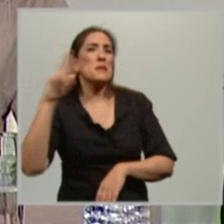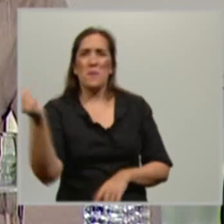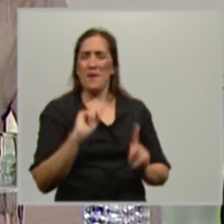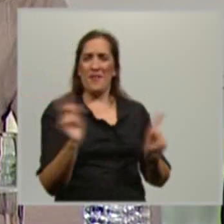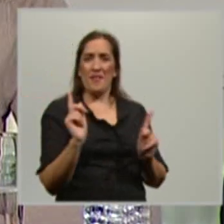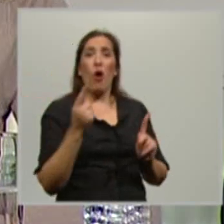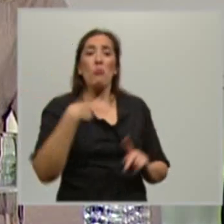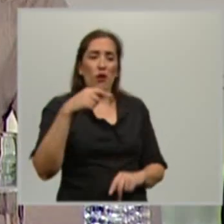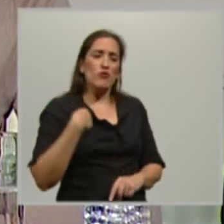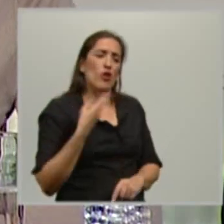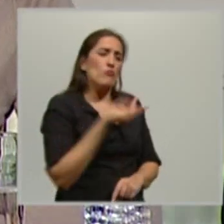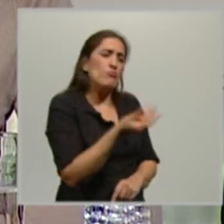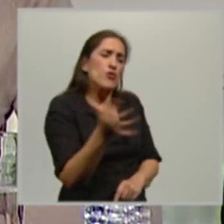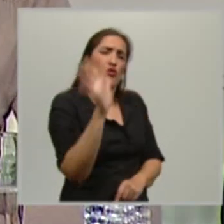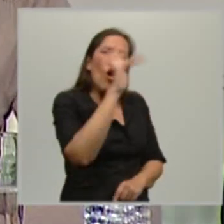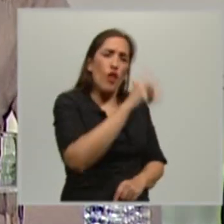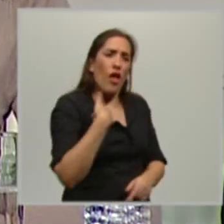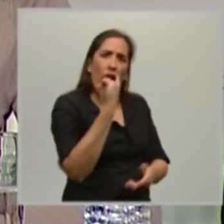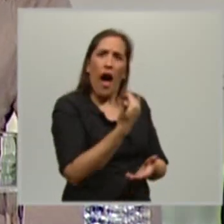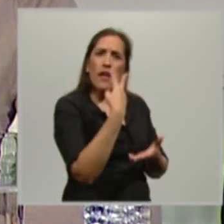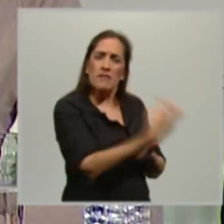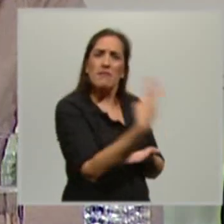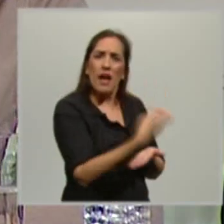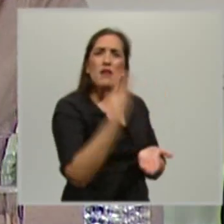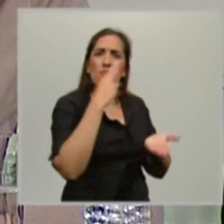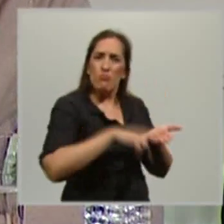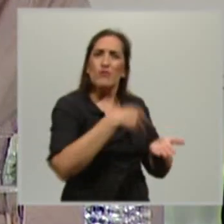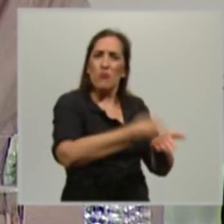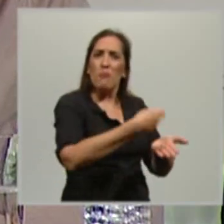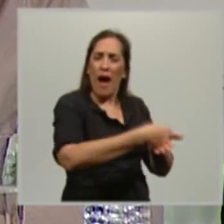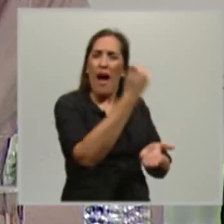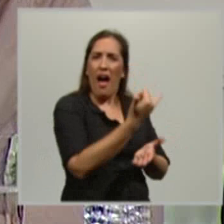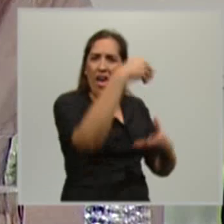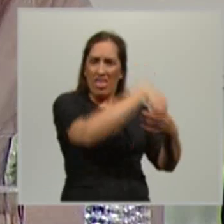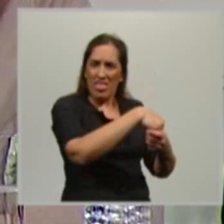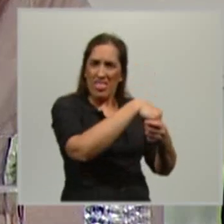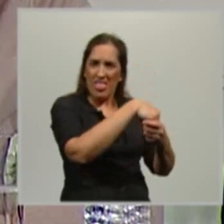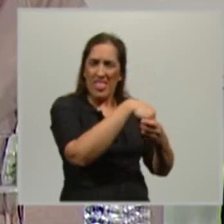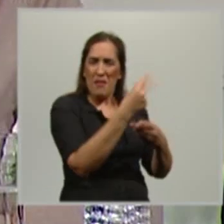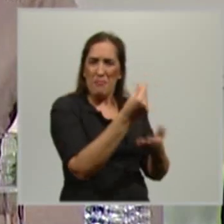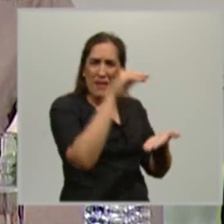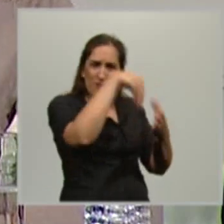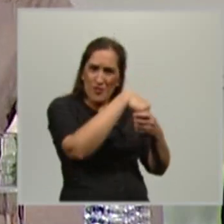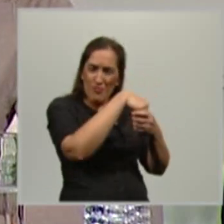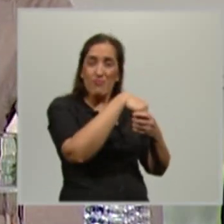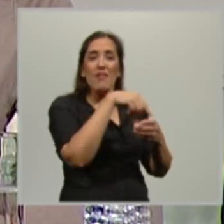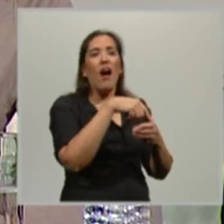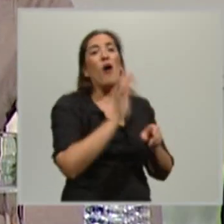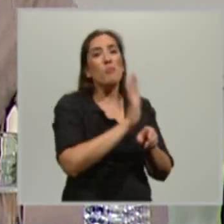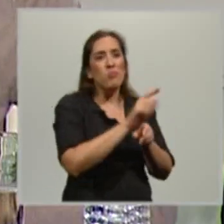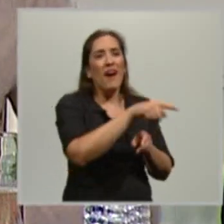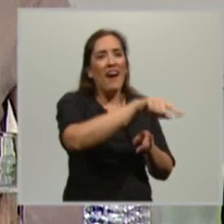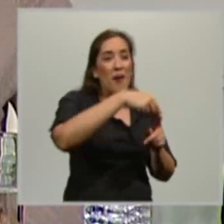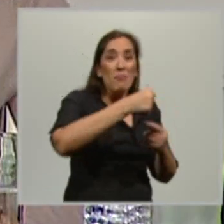está contribuyendo con esa compra que hace a esos impuestos que son los que sostienen precisamente la posibilidad de seguir subsidiando a